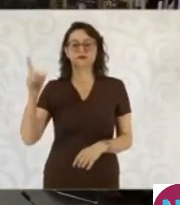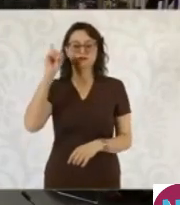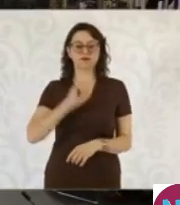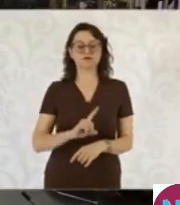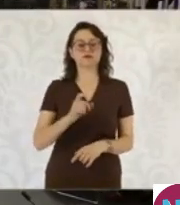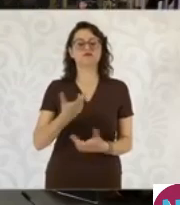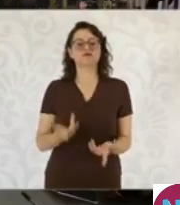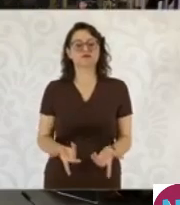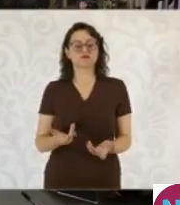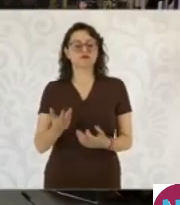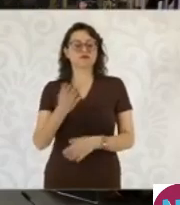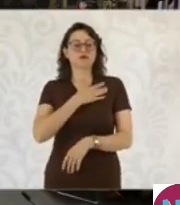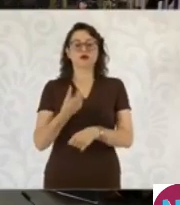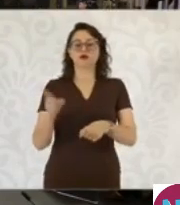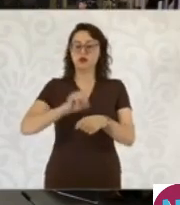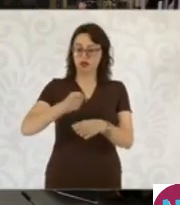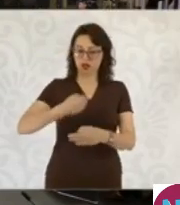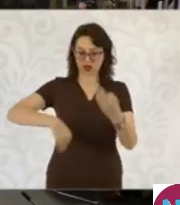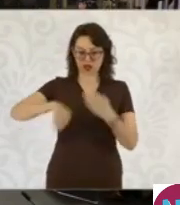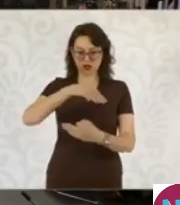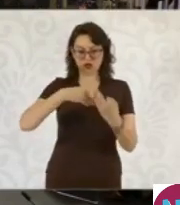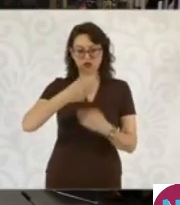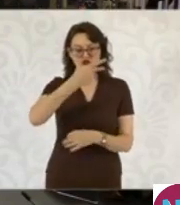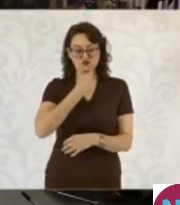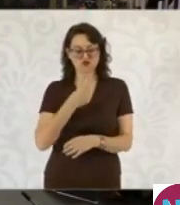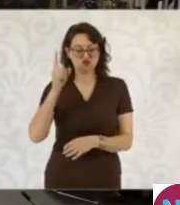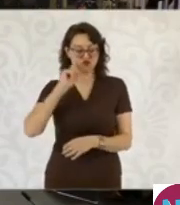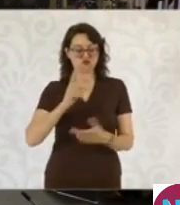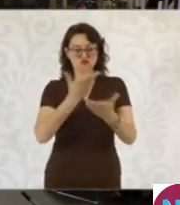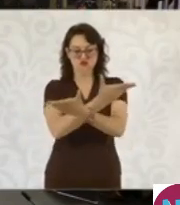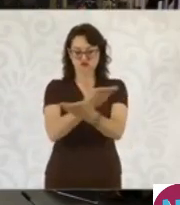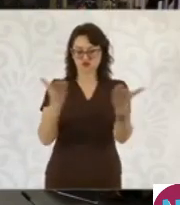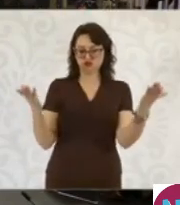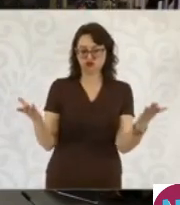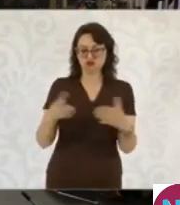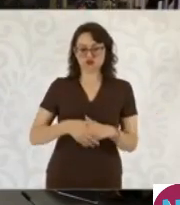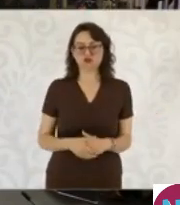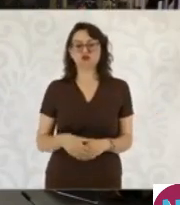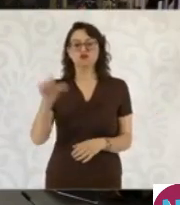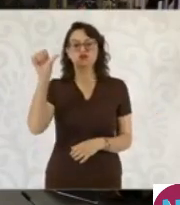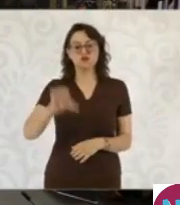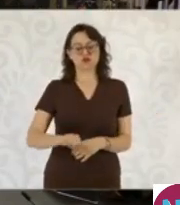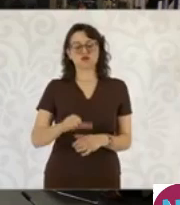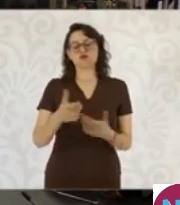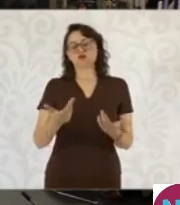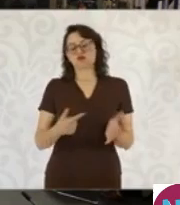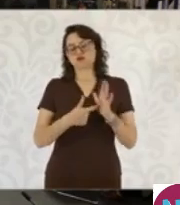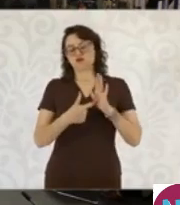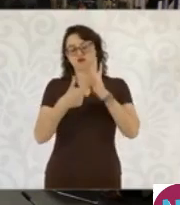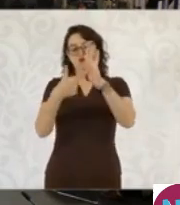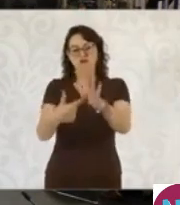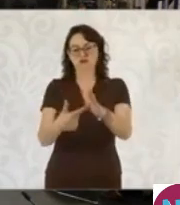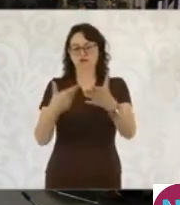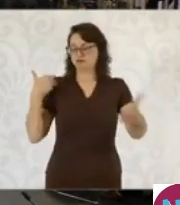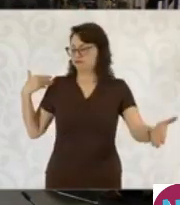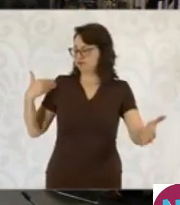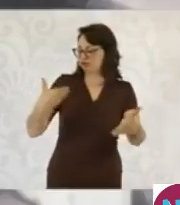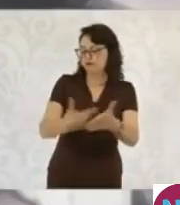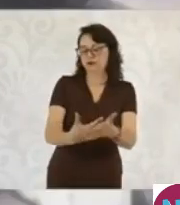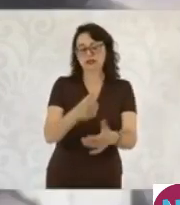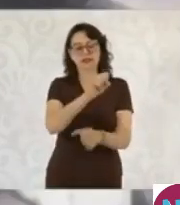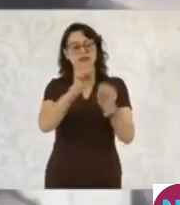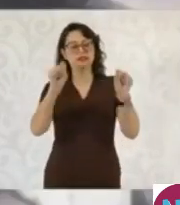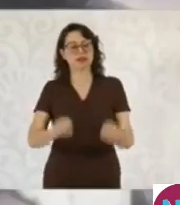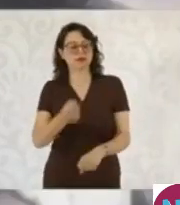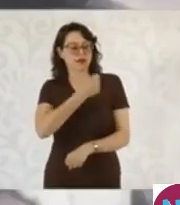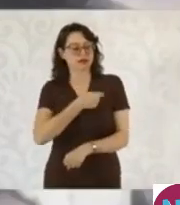con el propósito de un enfoque preventivo en el sistema de salud, es como hemos ido avanzando